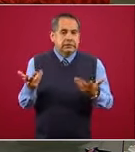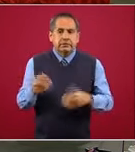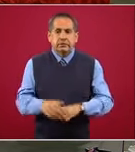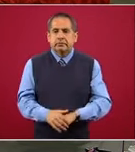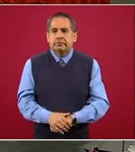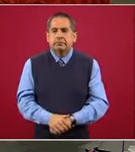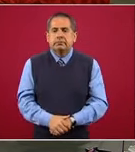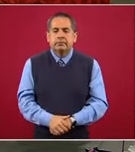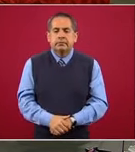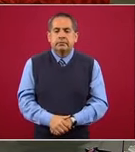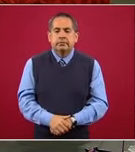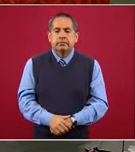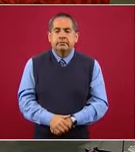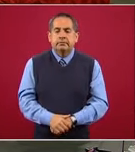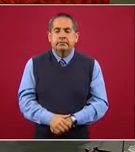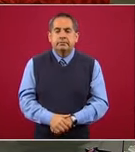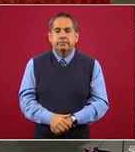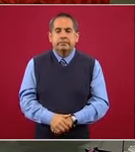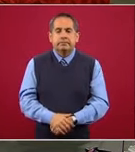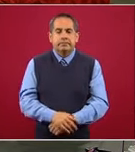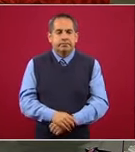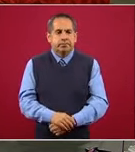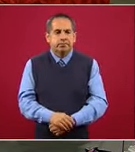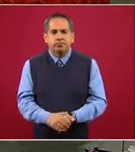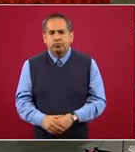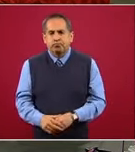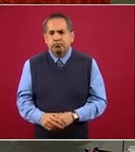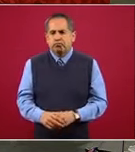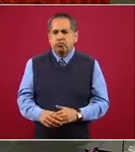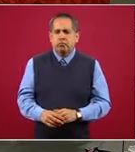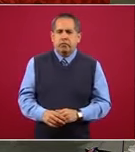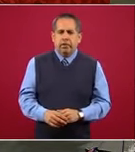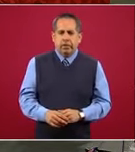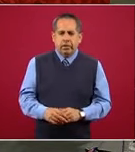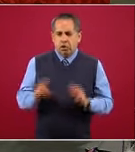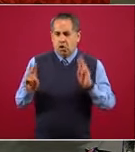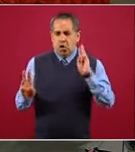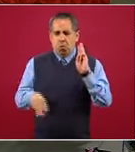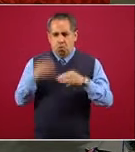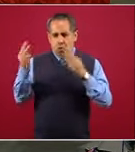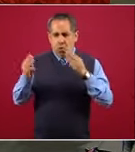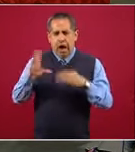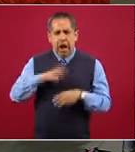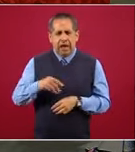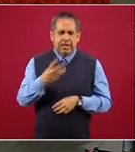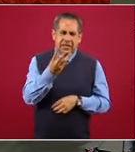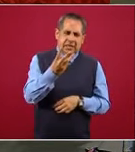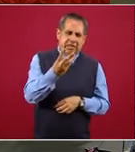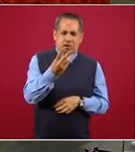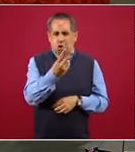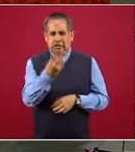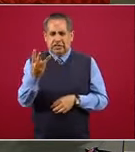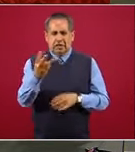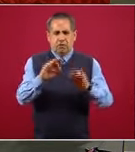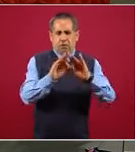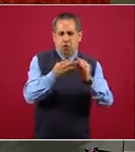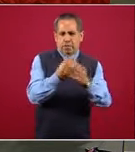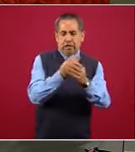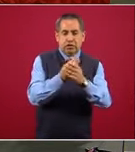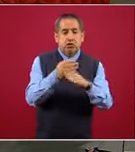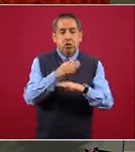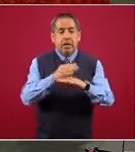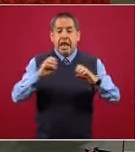favor. Bien, en el mundo hay 2 o 3 modelos de sistemas de urgencias, incluso algunos